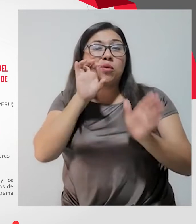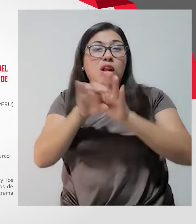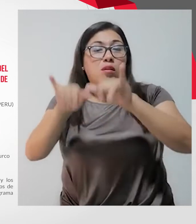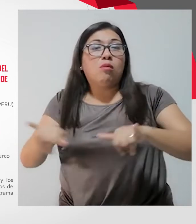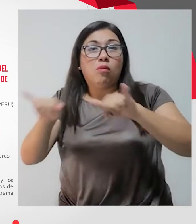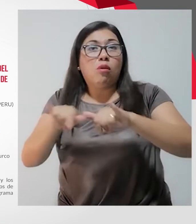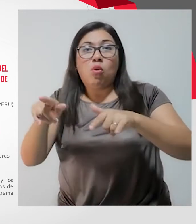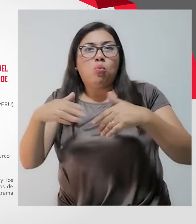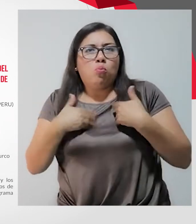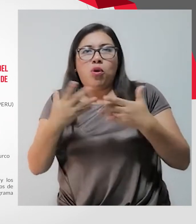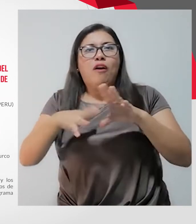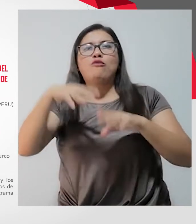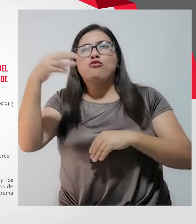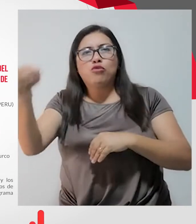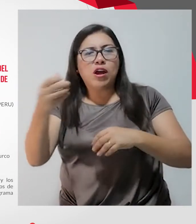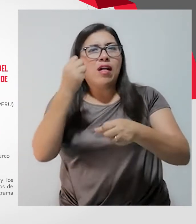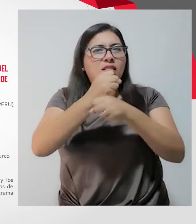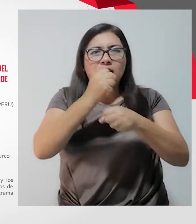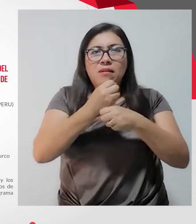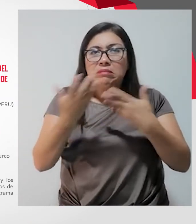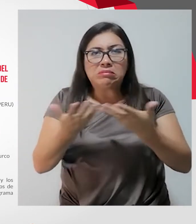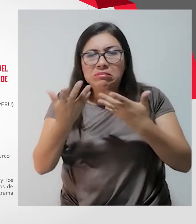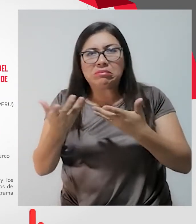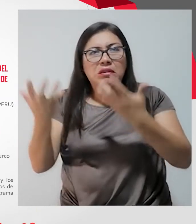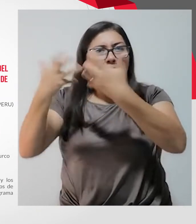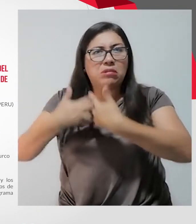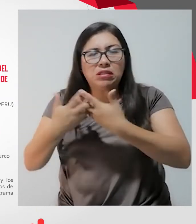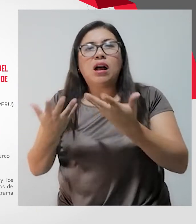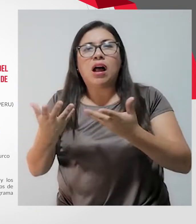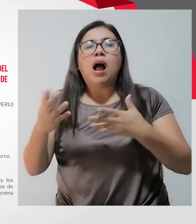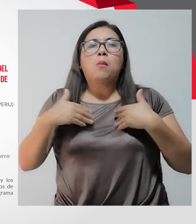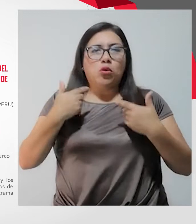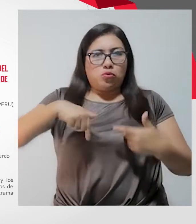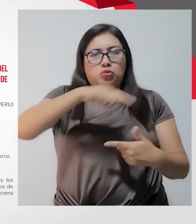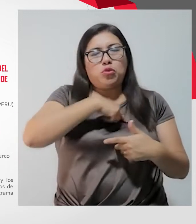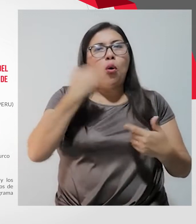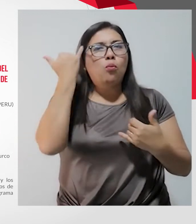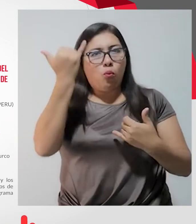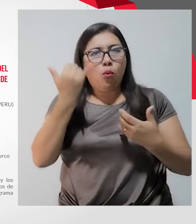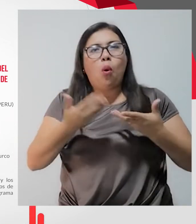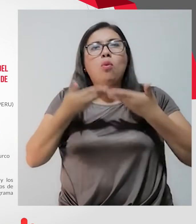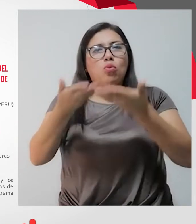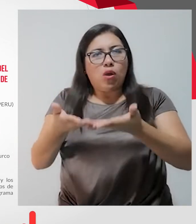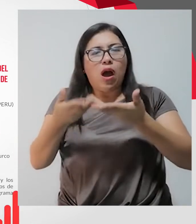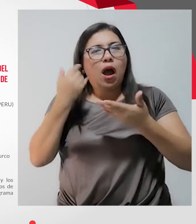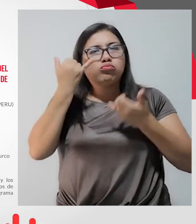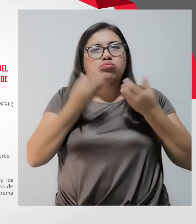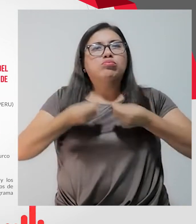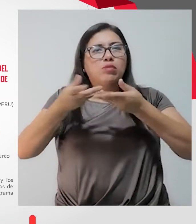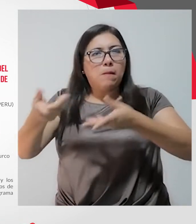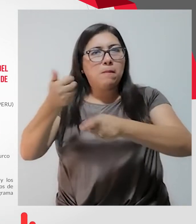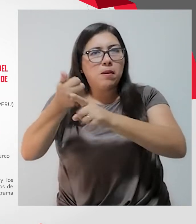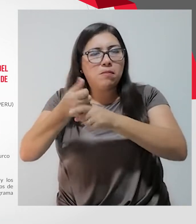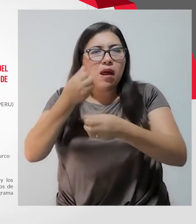una empresa, pues le creamos su emprendimiento dentro del CAR que genere recursos para él y pueda ser un